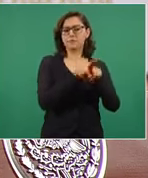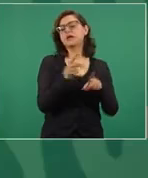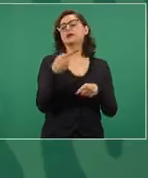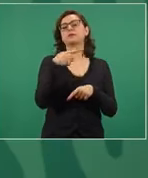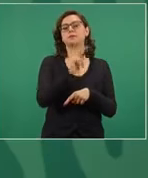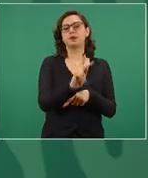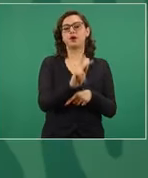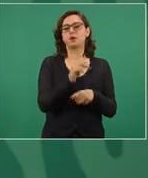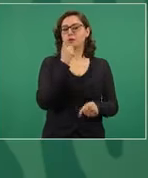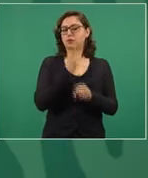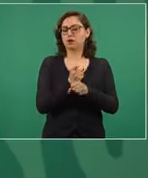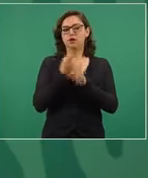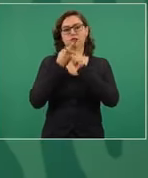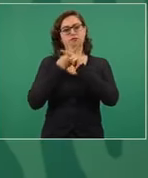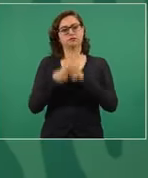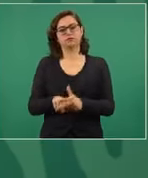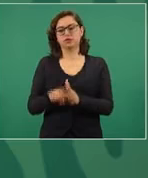de sur a norte.